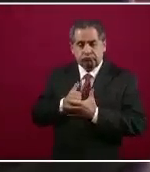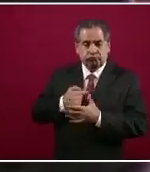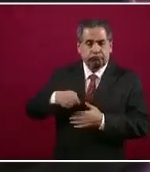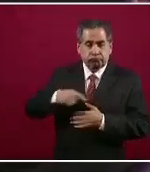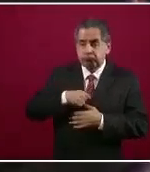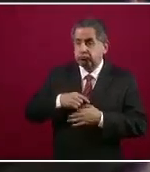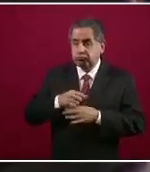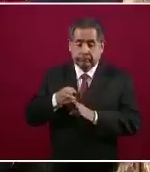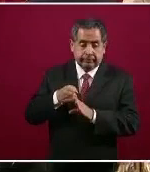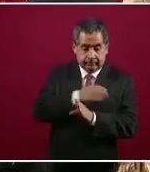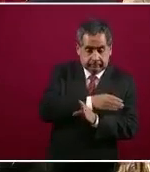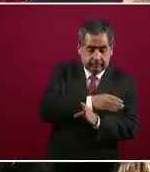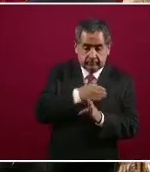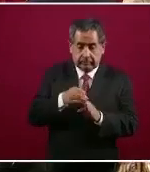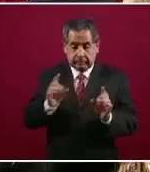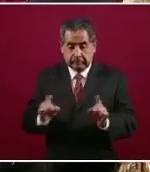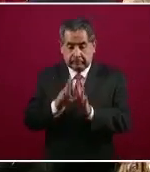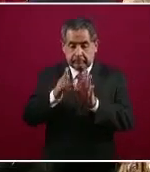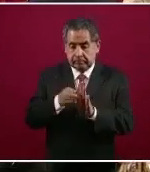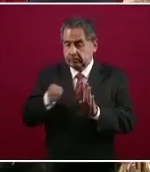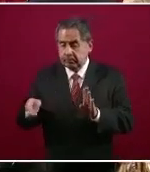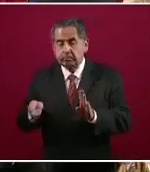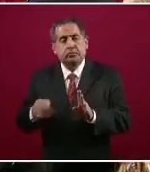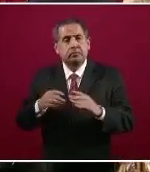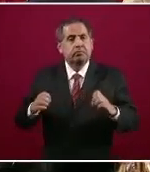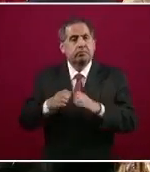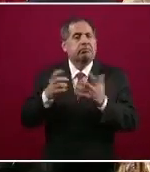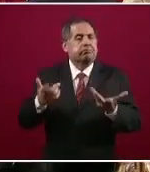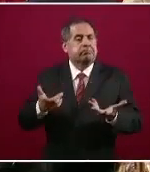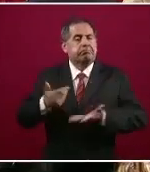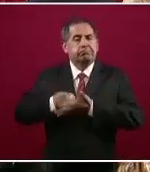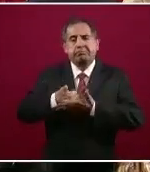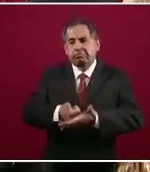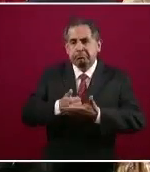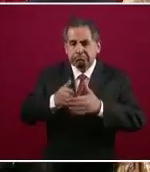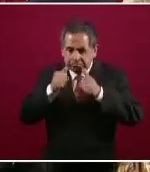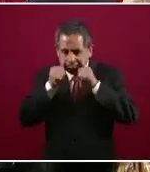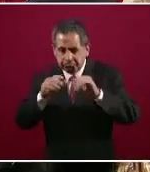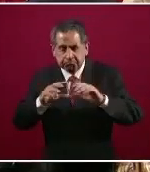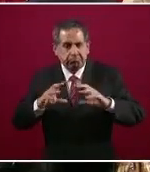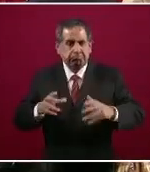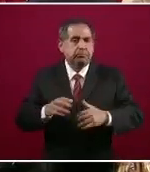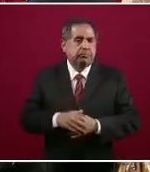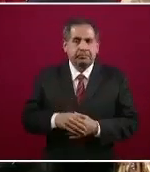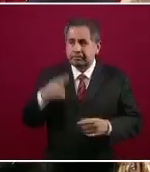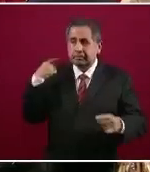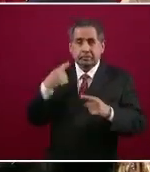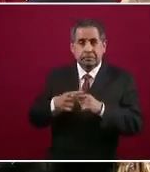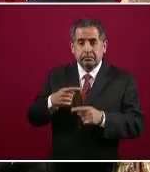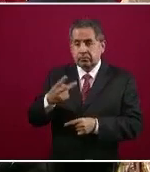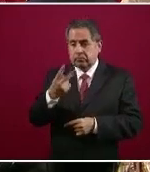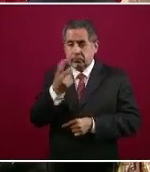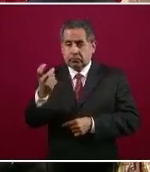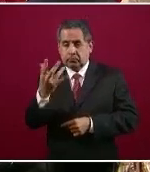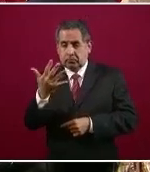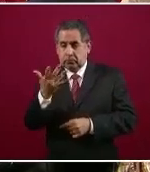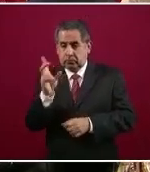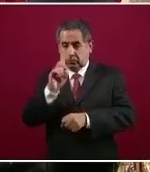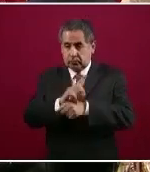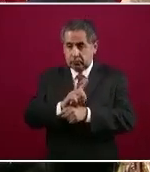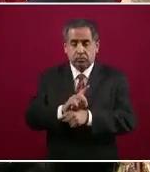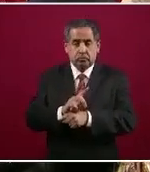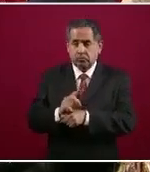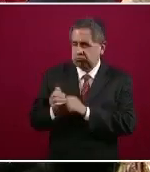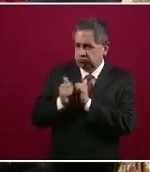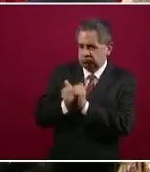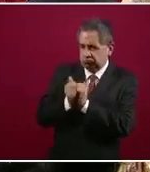durante y después de la emergencia. Hemos, a lo largo de estos casi 250 días, de trabajar muy